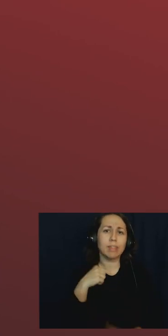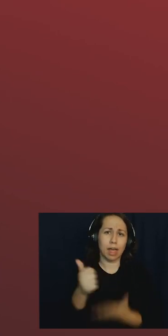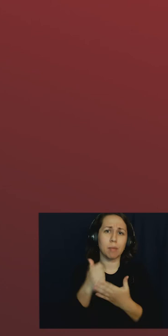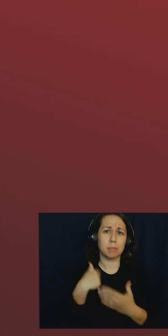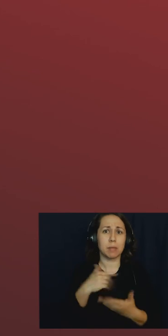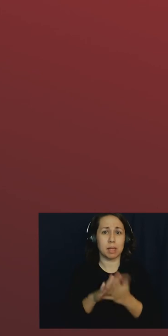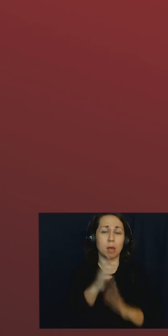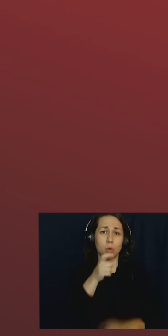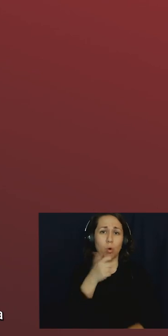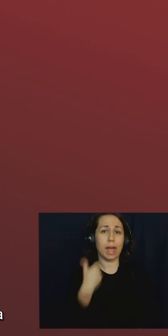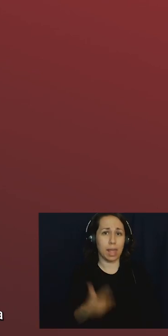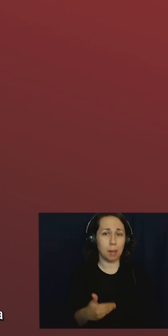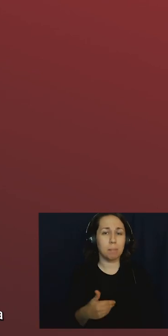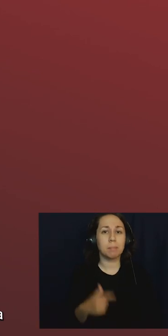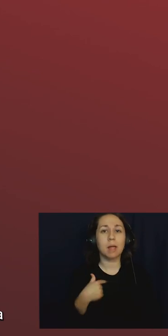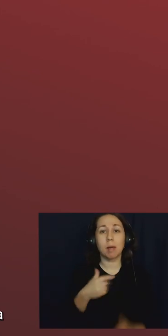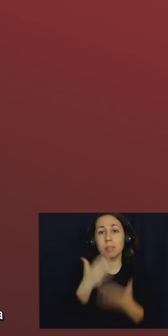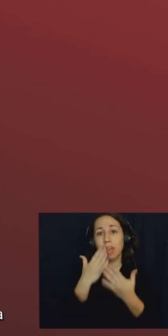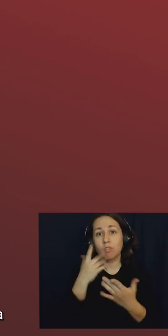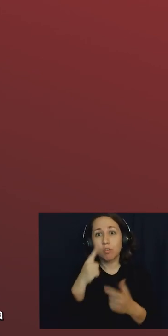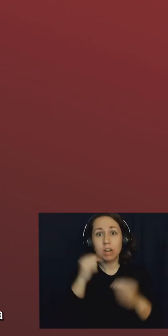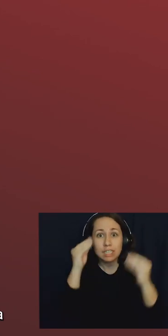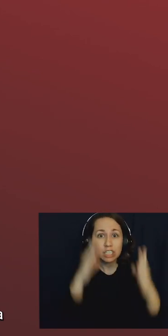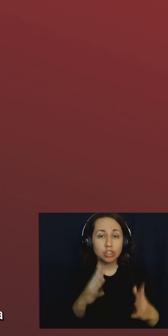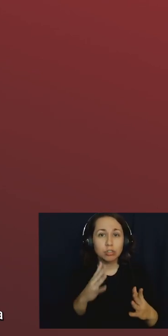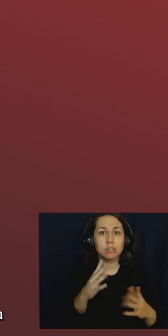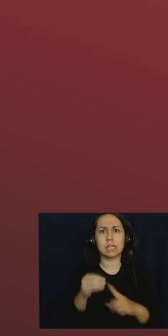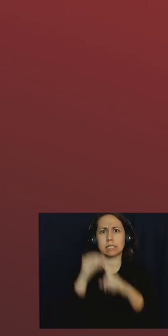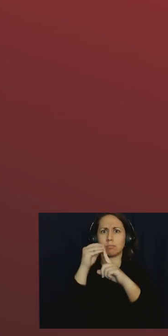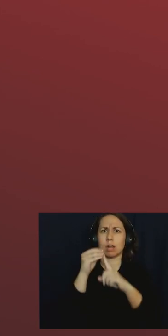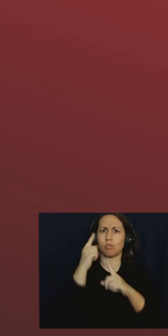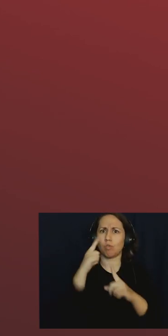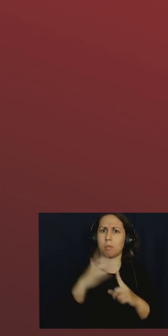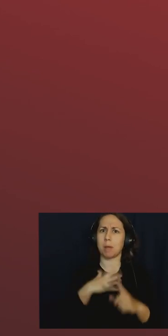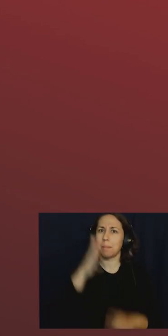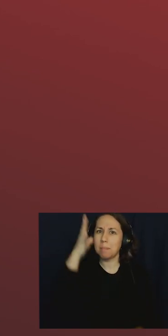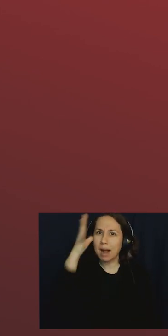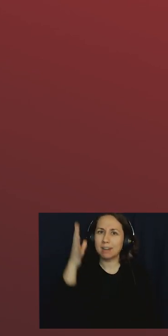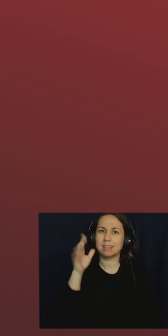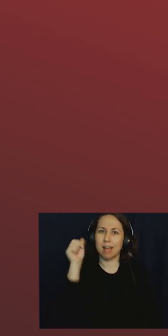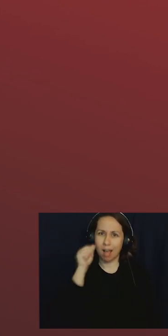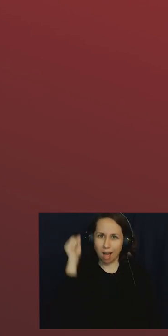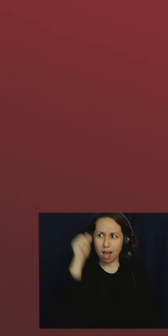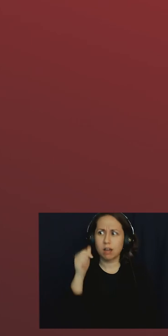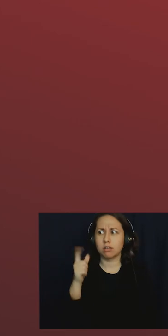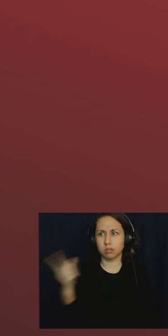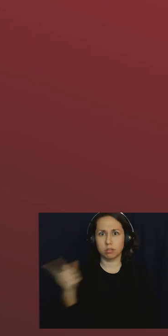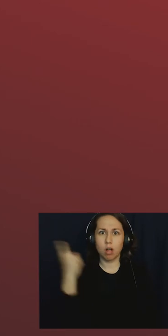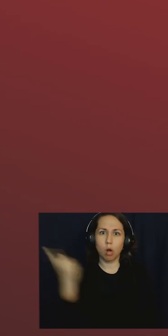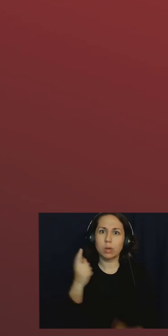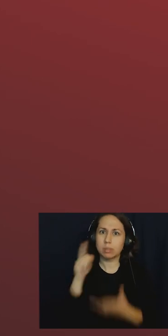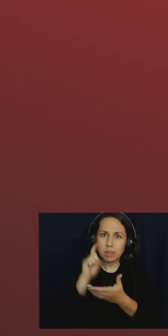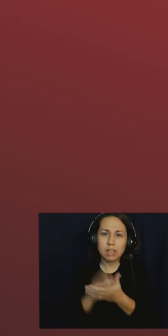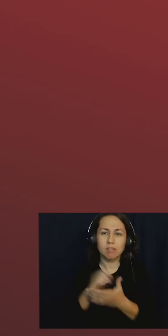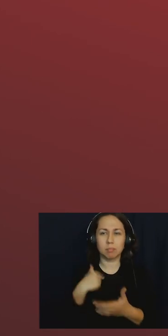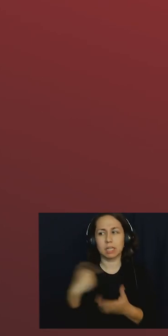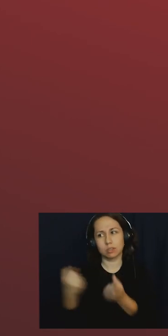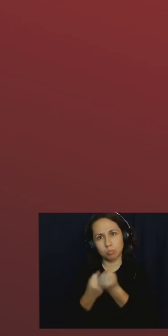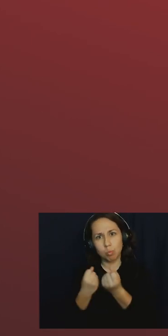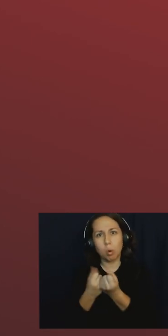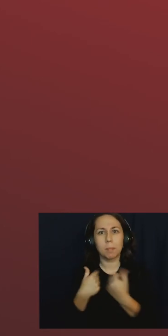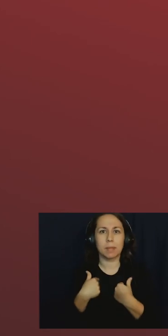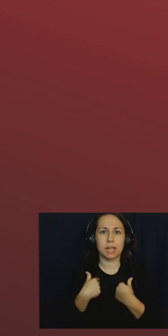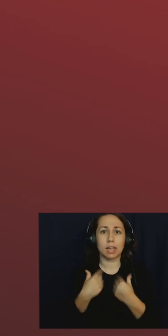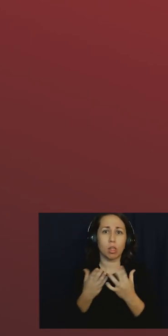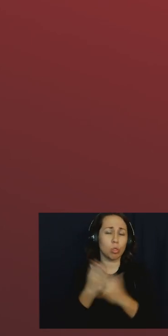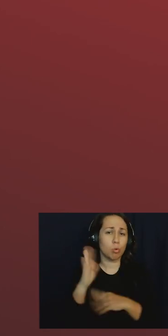ayudado a ser quien soy. Gracias a mis maestros y en particular a mis padres y mi tía que siempre han creído en mí y me han apoyado